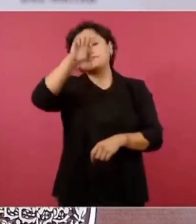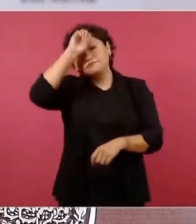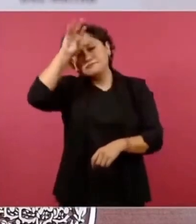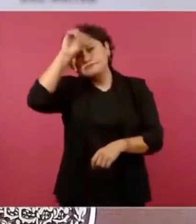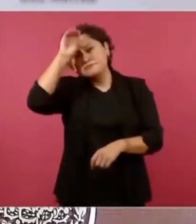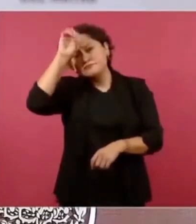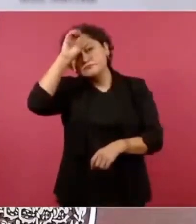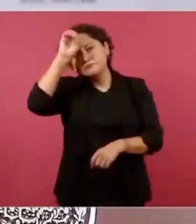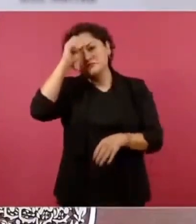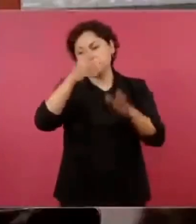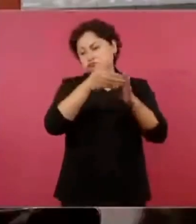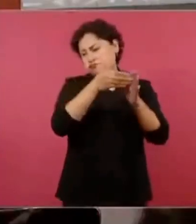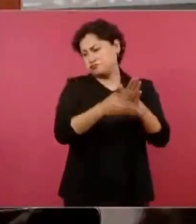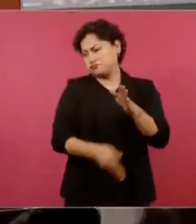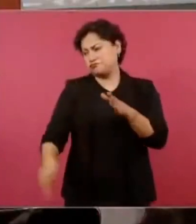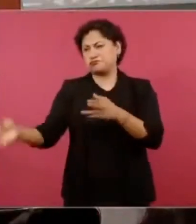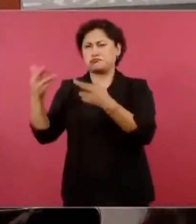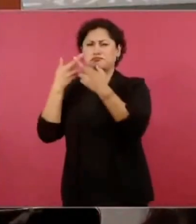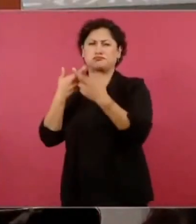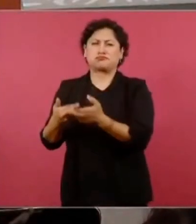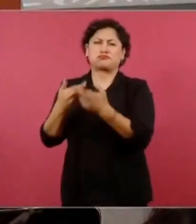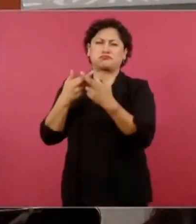más de un siglo.